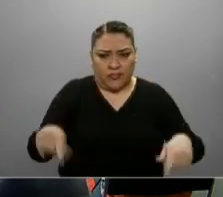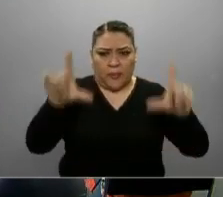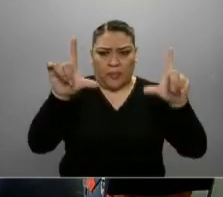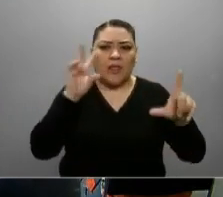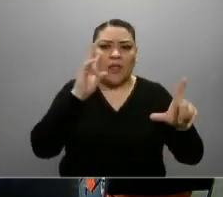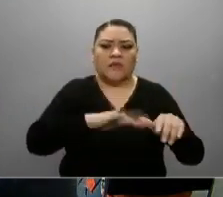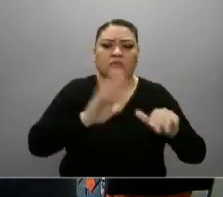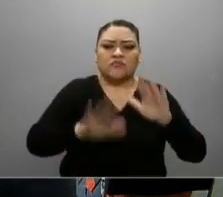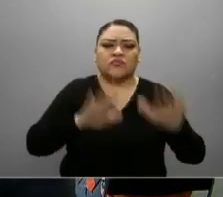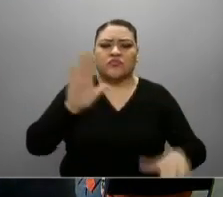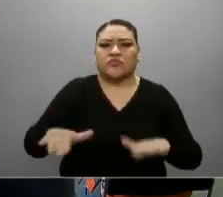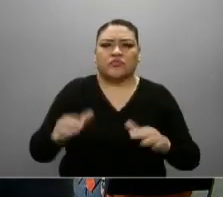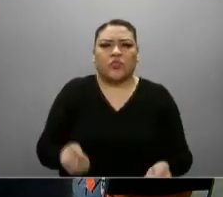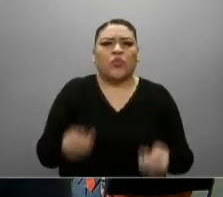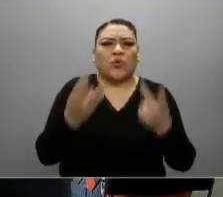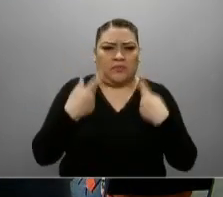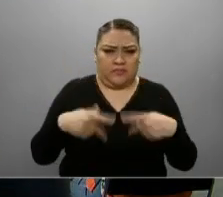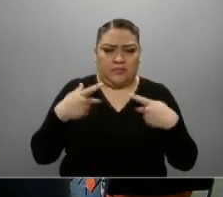la letalidad.